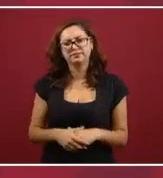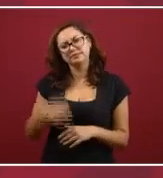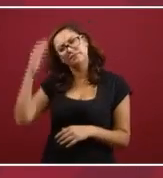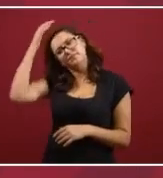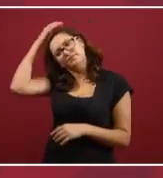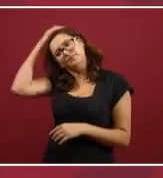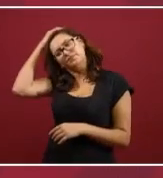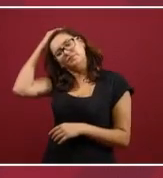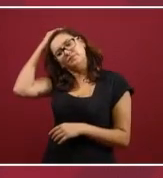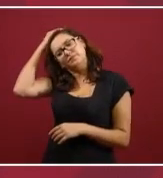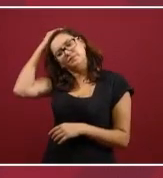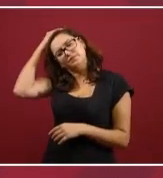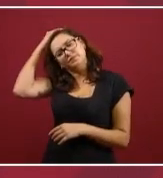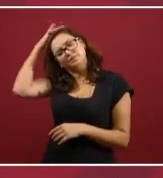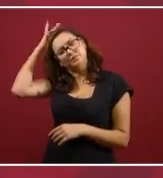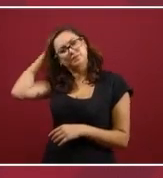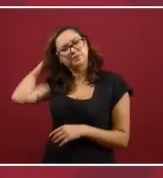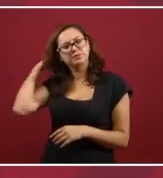el nuevo proyecto de nación.